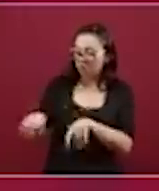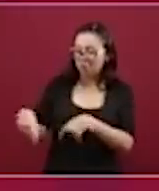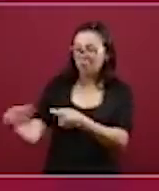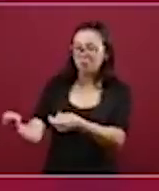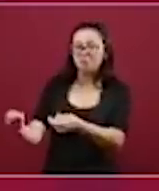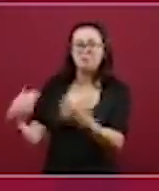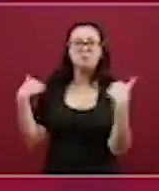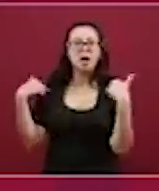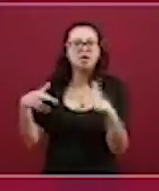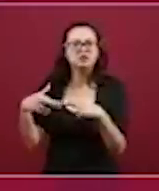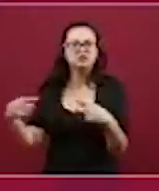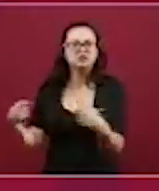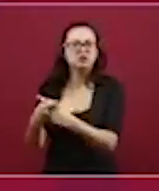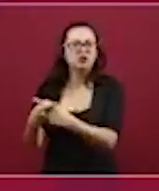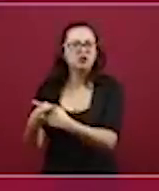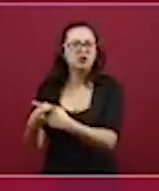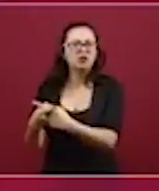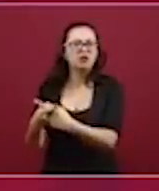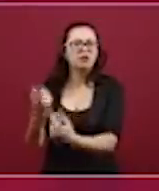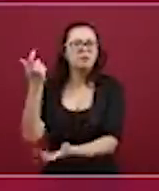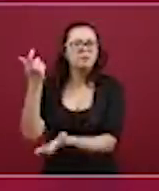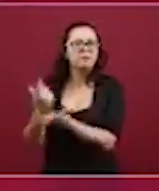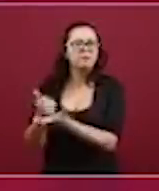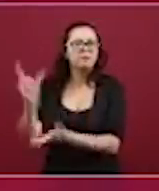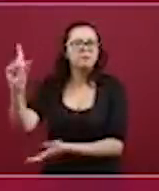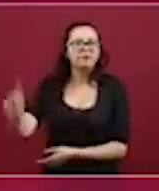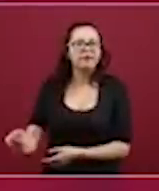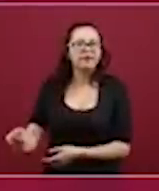llevan a cabo un trabajo y les pagan